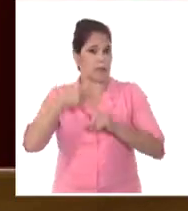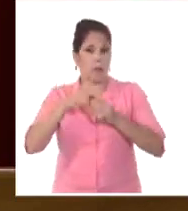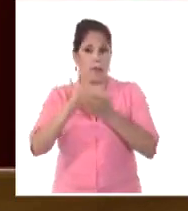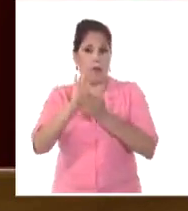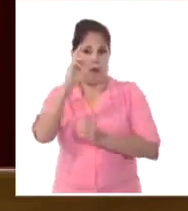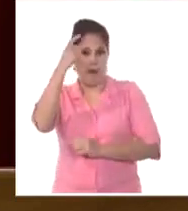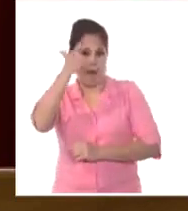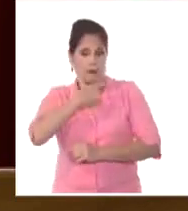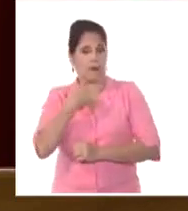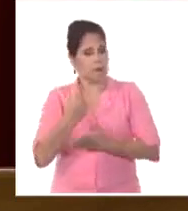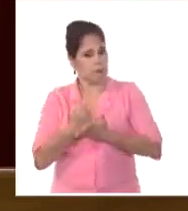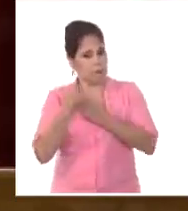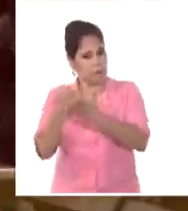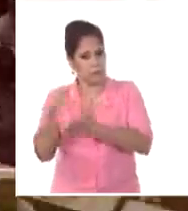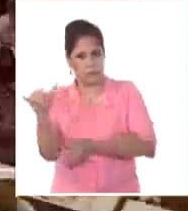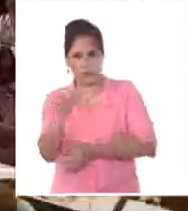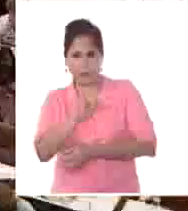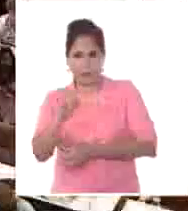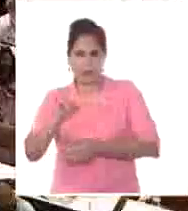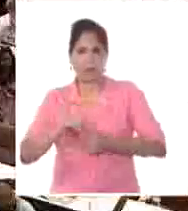Castro.